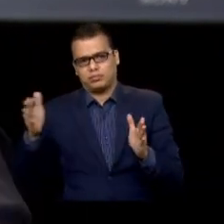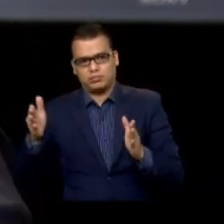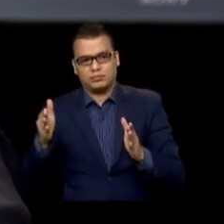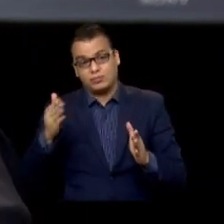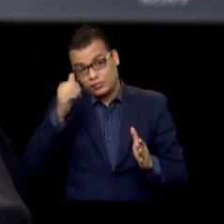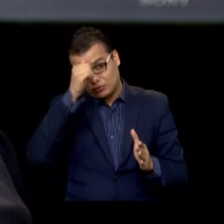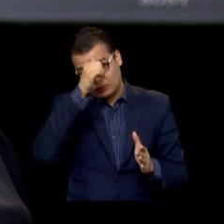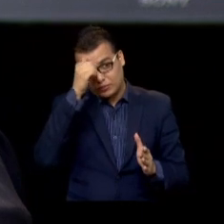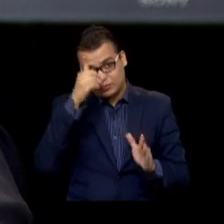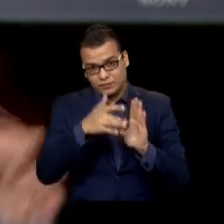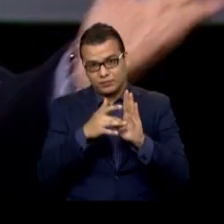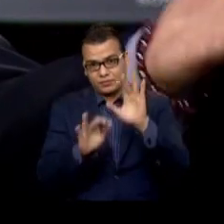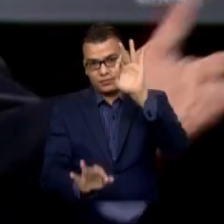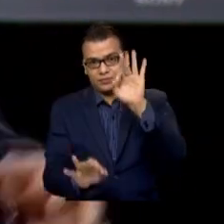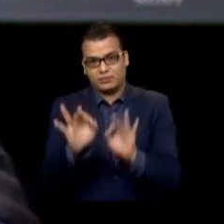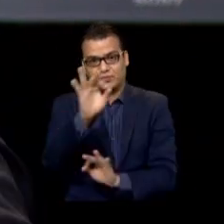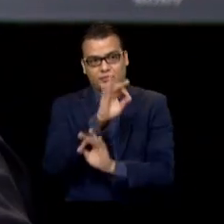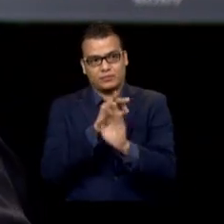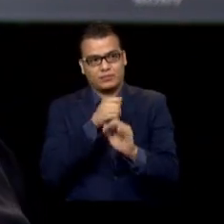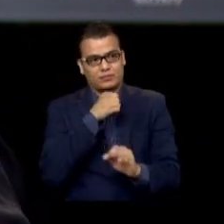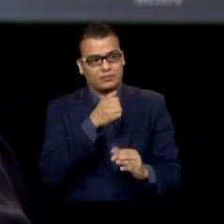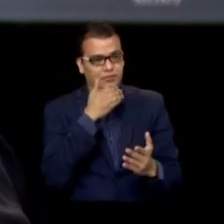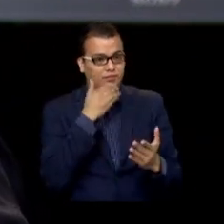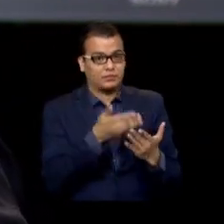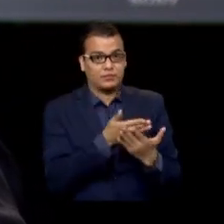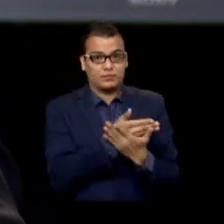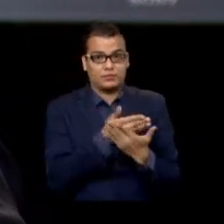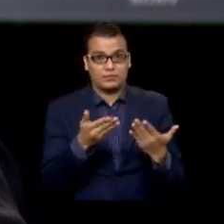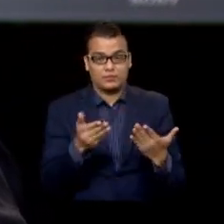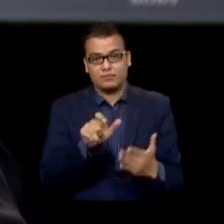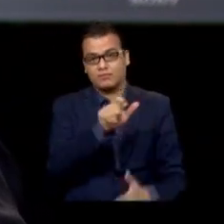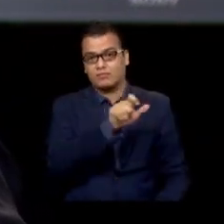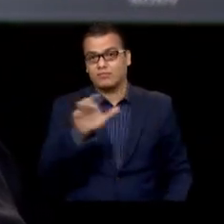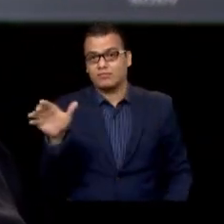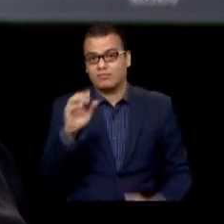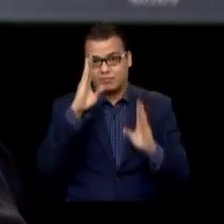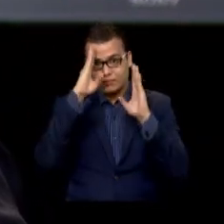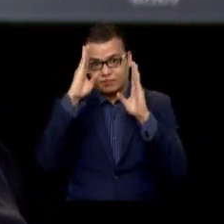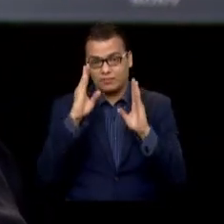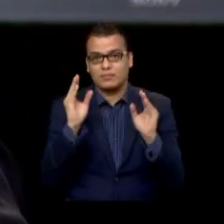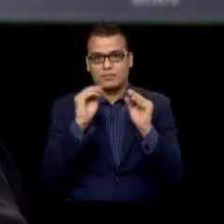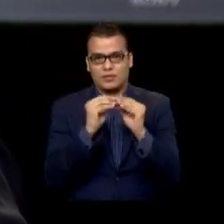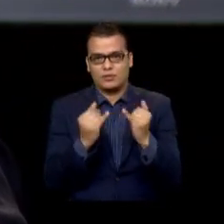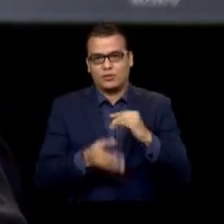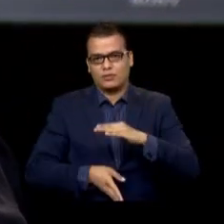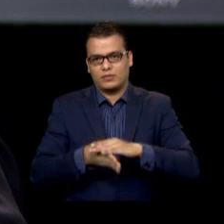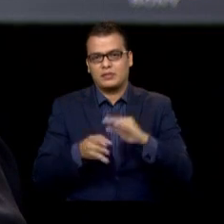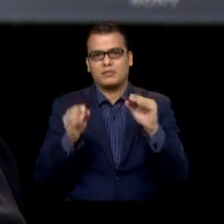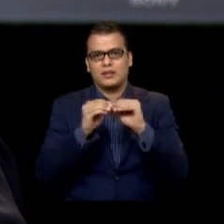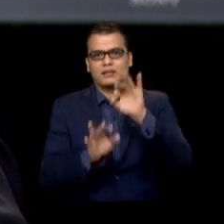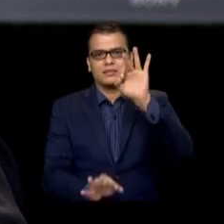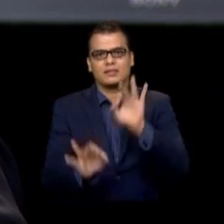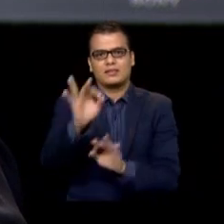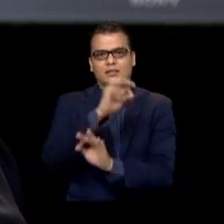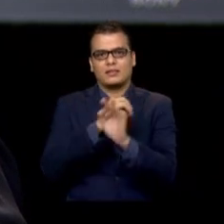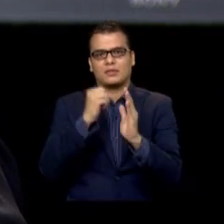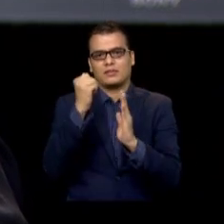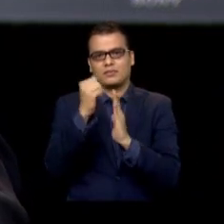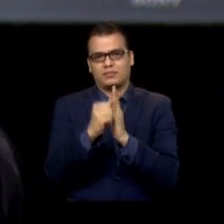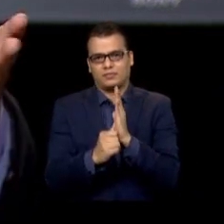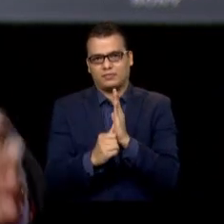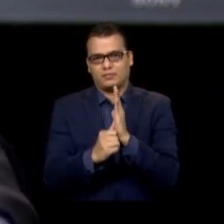el domingo con Telepacífico Noticias. Gracias a nuestros invitados, a todos ustedes por la atención. Los invitamos a continuar con la programación del Canal